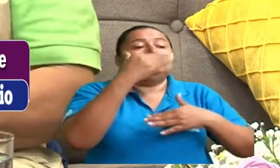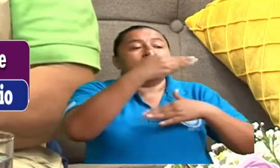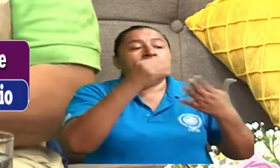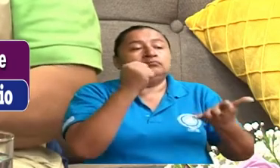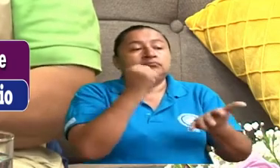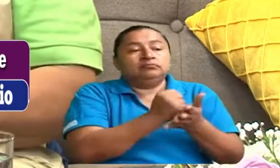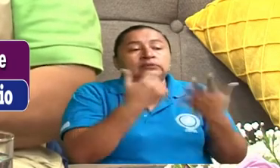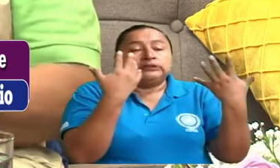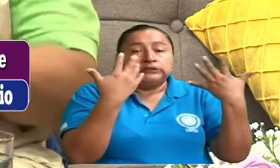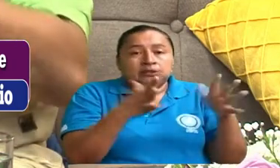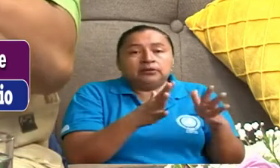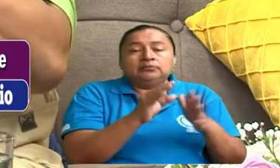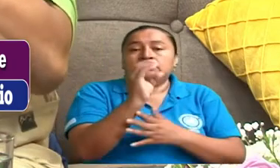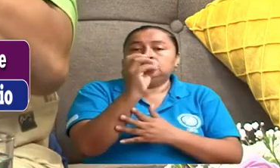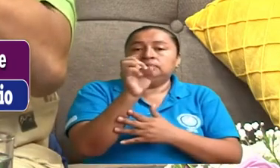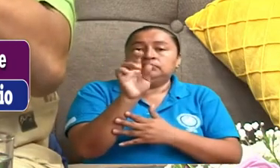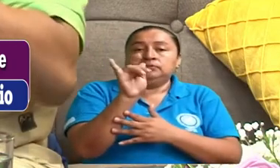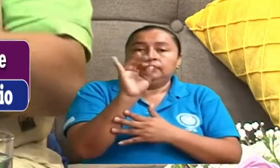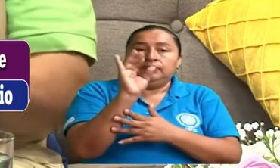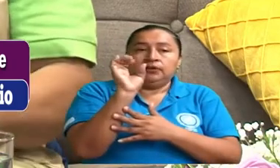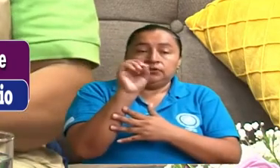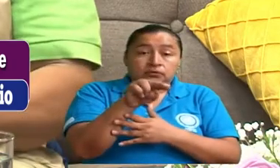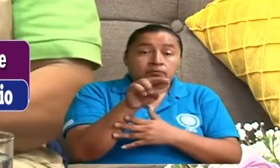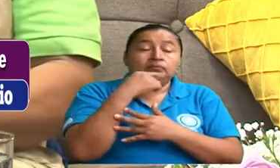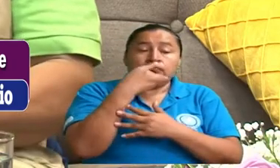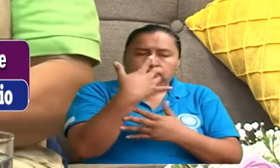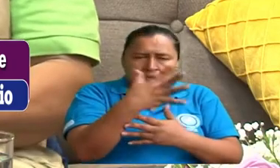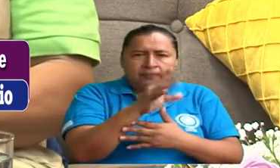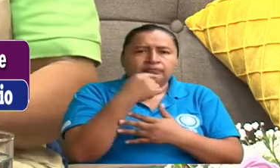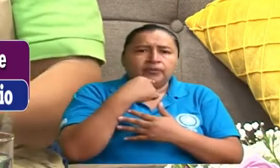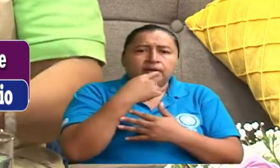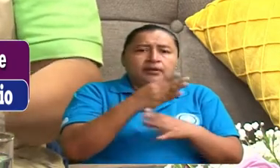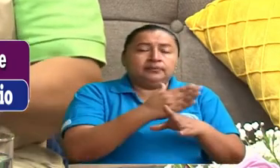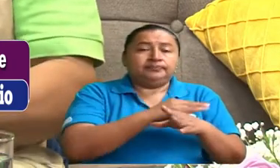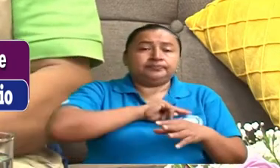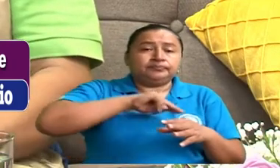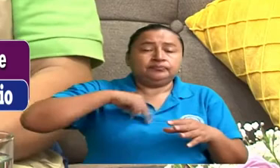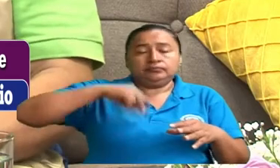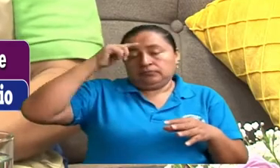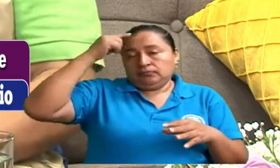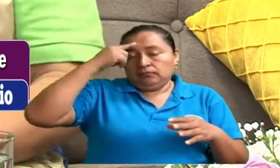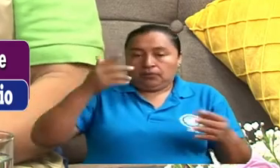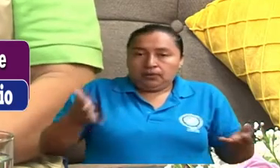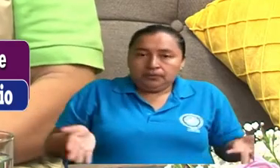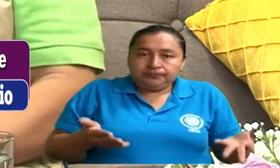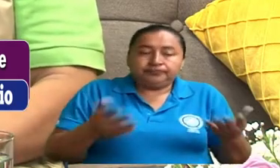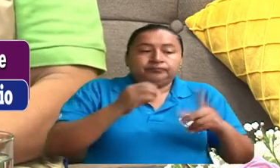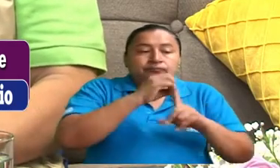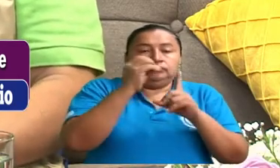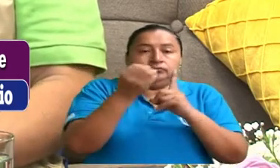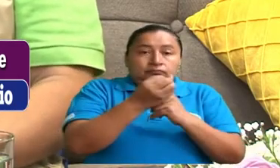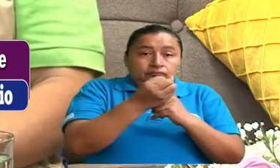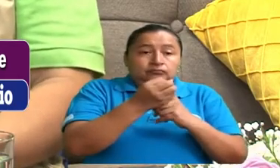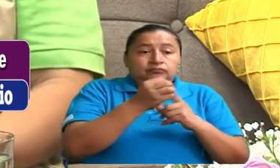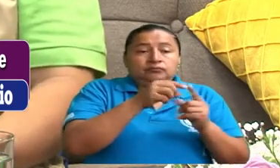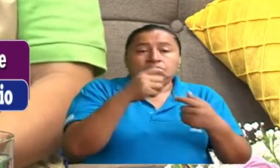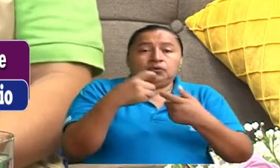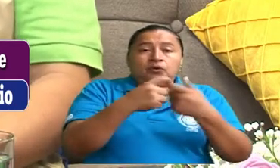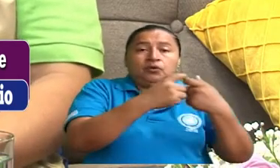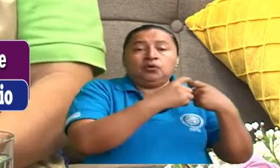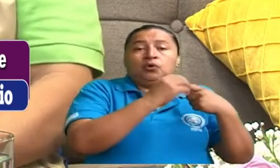¿Verdad? Esta certificación, pues ya como te planteaba, nuestro gobierno está promoviendo, ¿verdad?, la organización de las